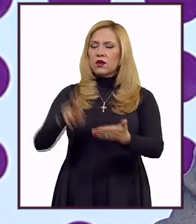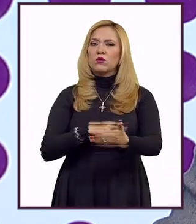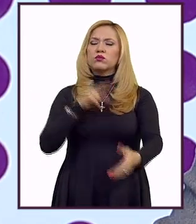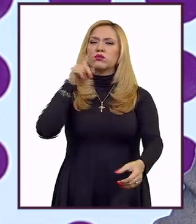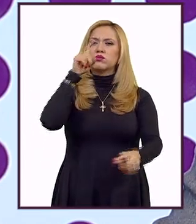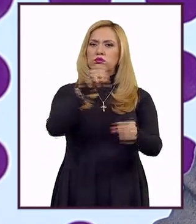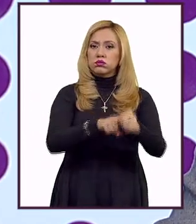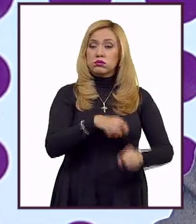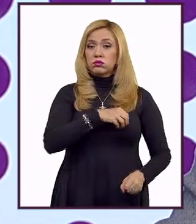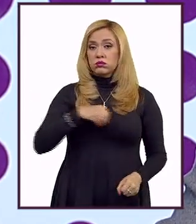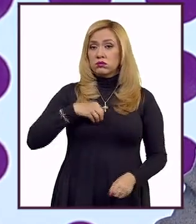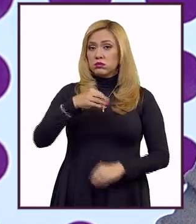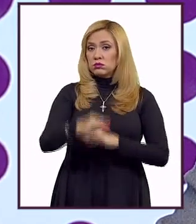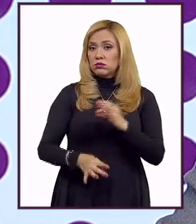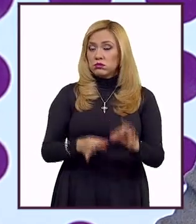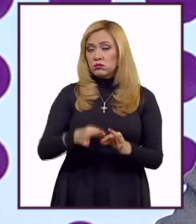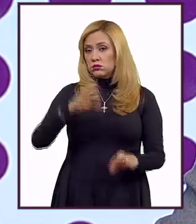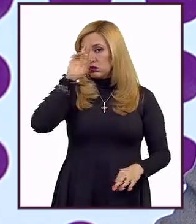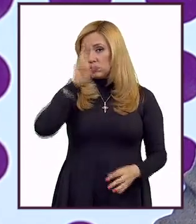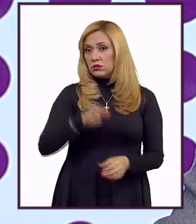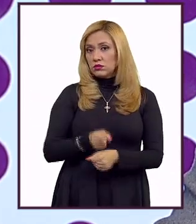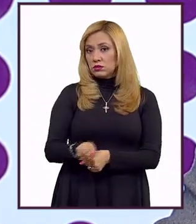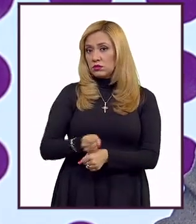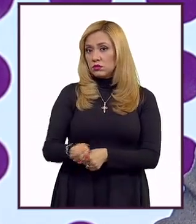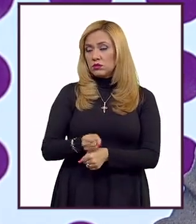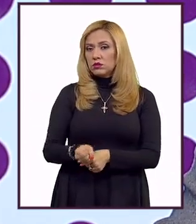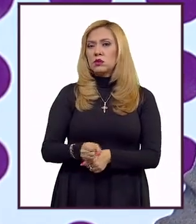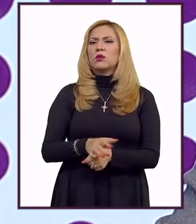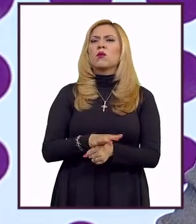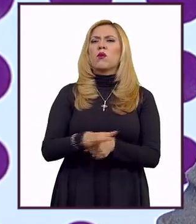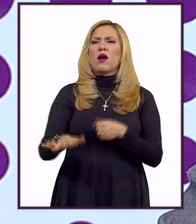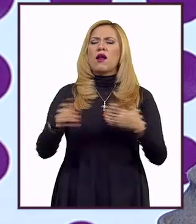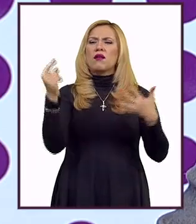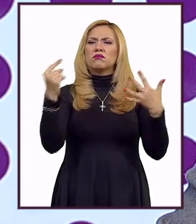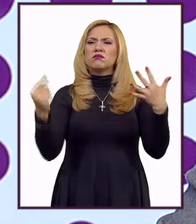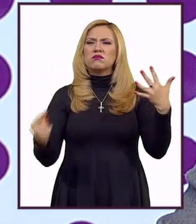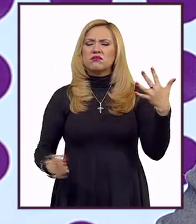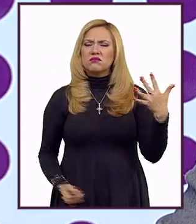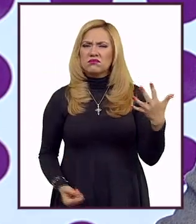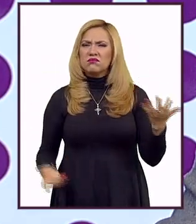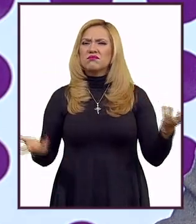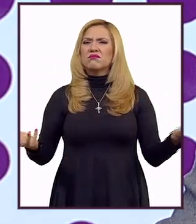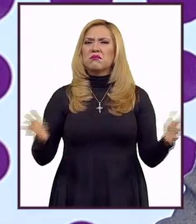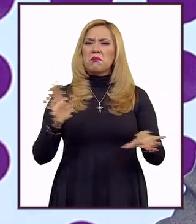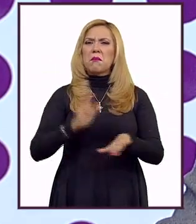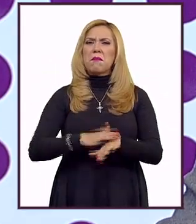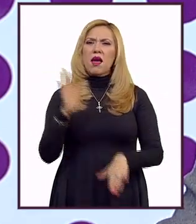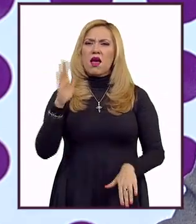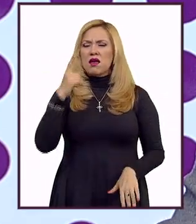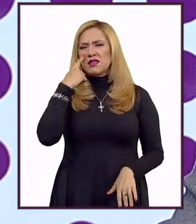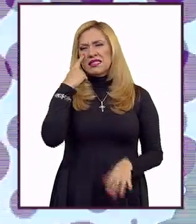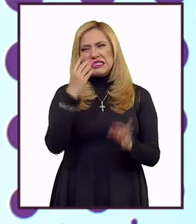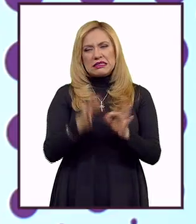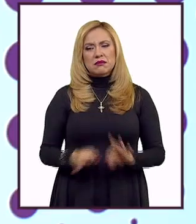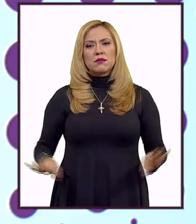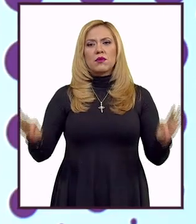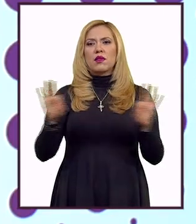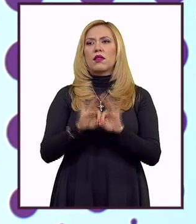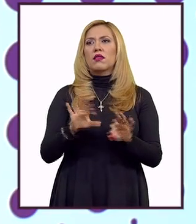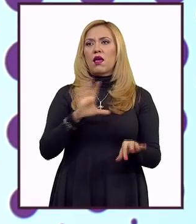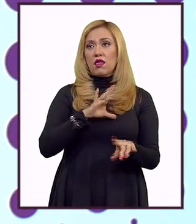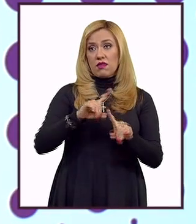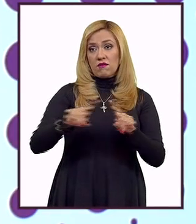estamos obligados a cumplir, que prohíben la tortura, ¿no? ¿Cuáles son estos tratados, tal vez los más relevantes, y si hay